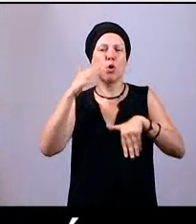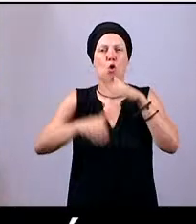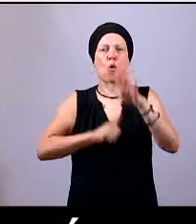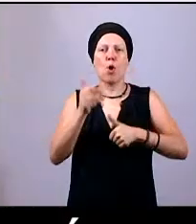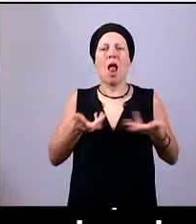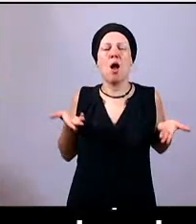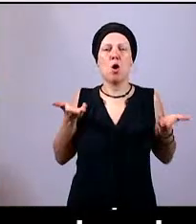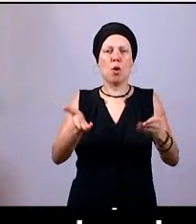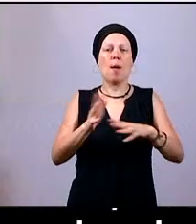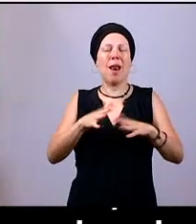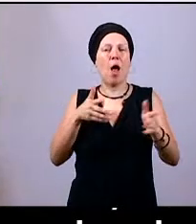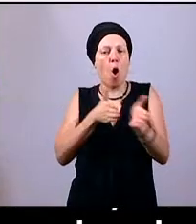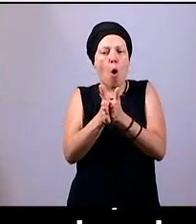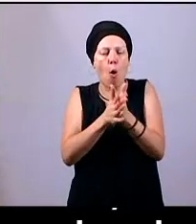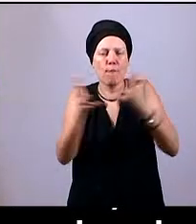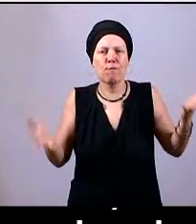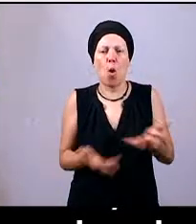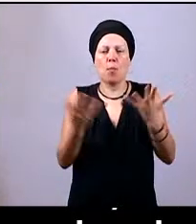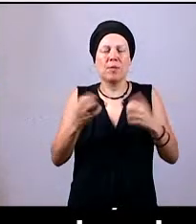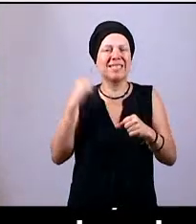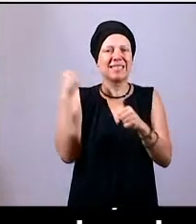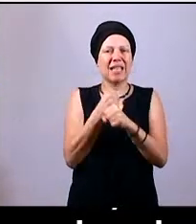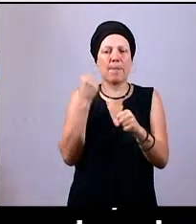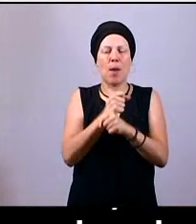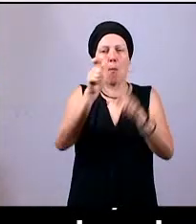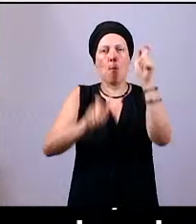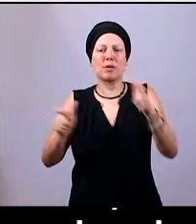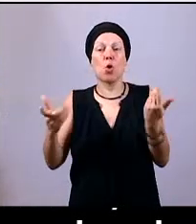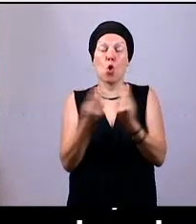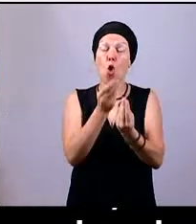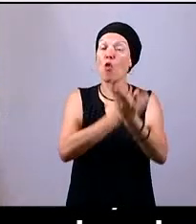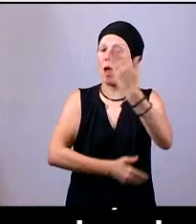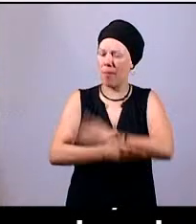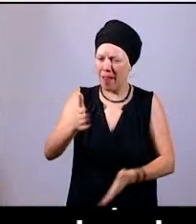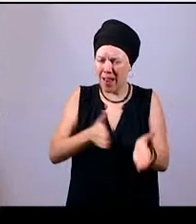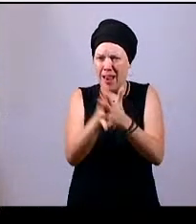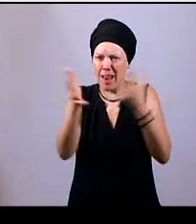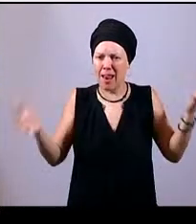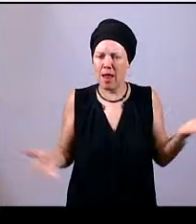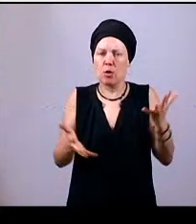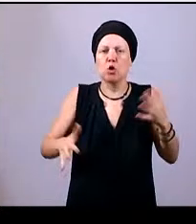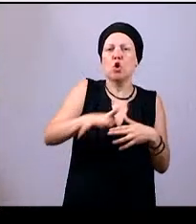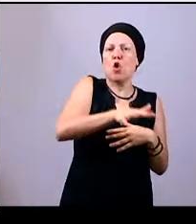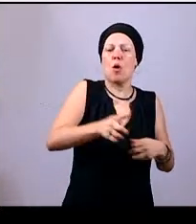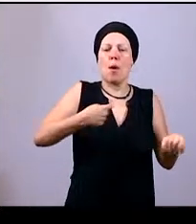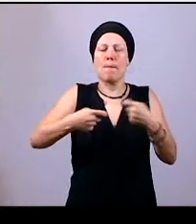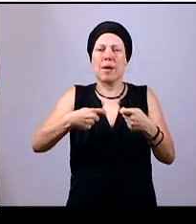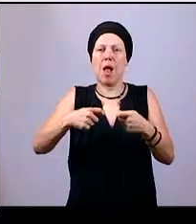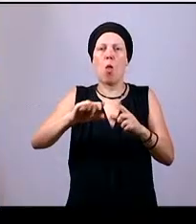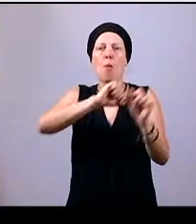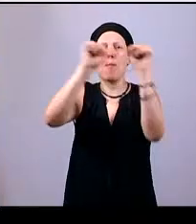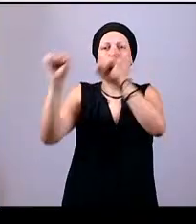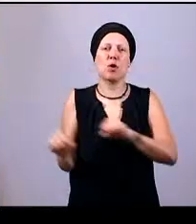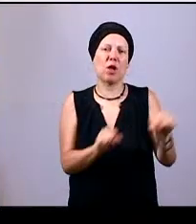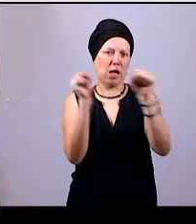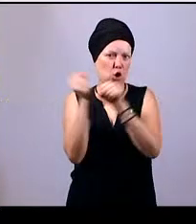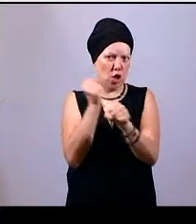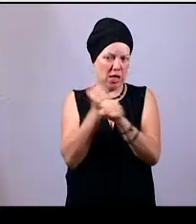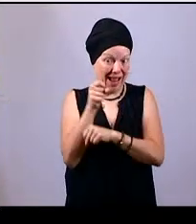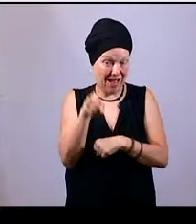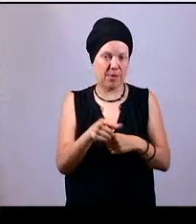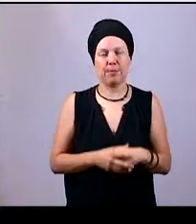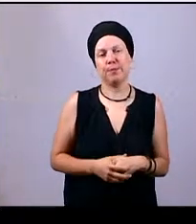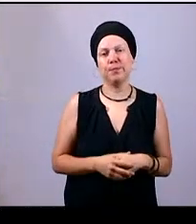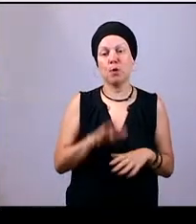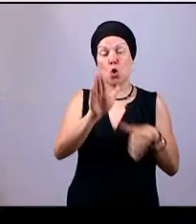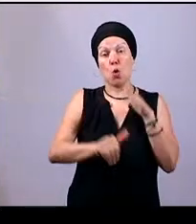de ayudas para fomentar el empleo de personas con discapacidad en el mercado protegido de trabajo. En